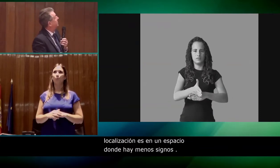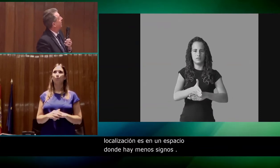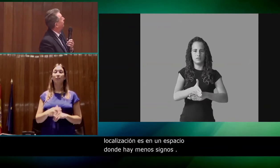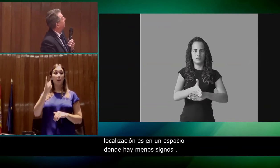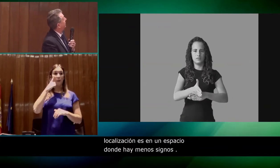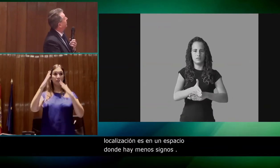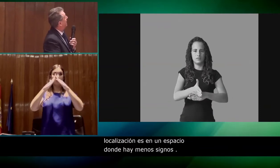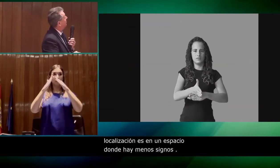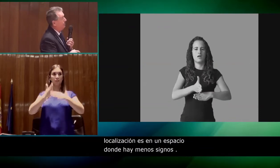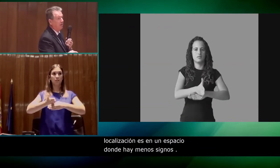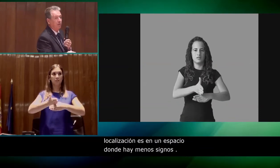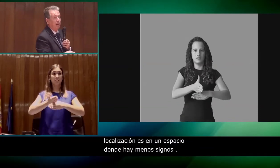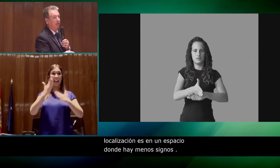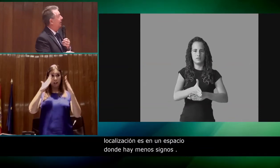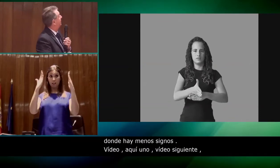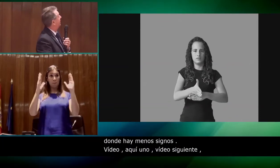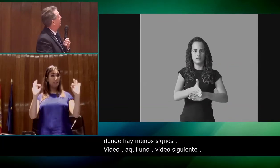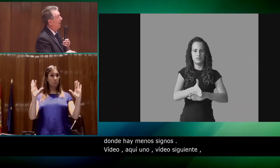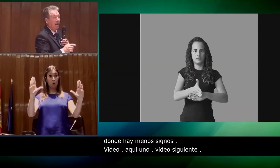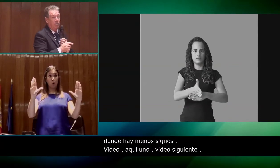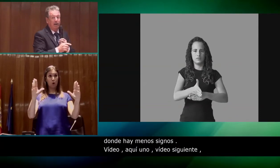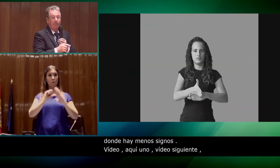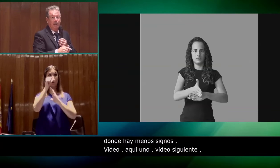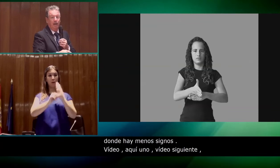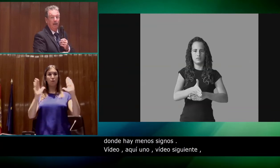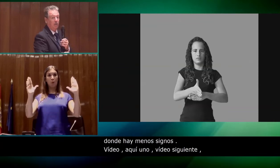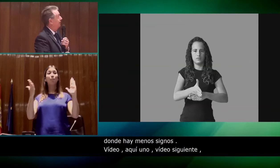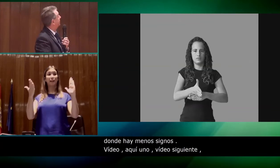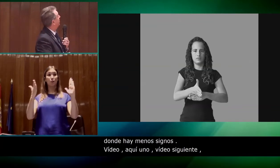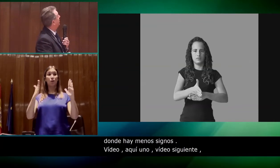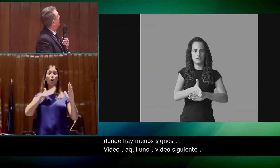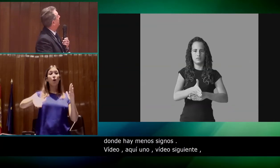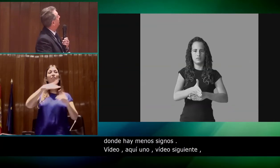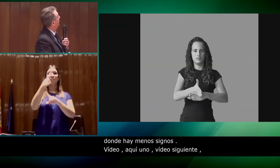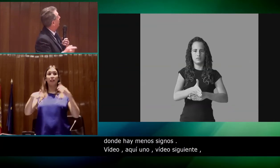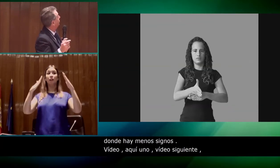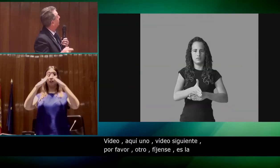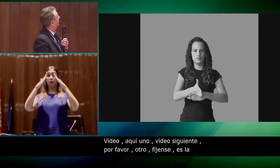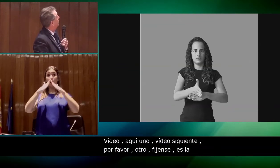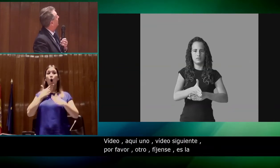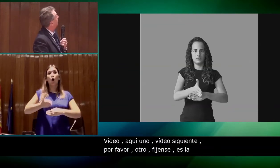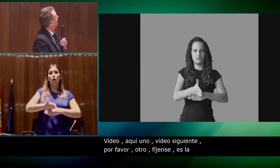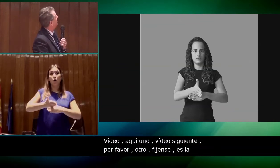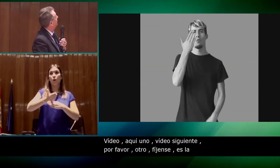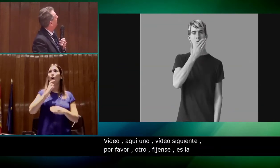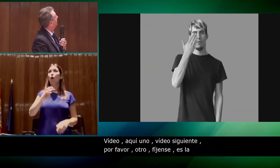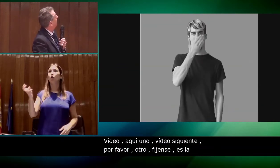Otro, fíjense en la configuración, es la misma configuración que la anterior, aunque cambia la localización. Otro, por